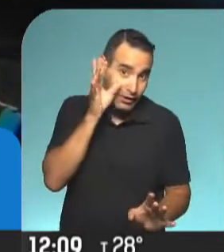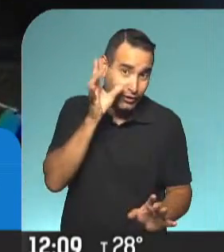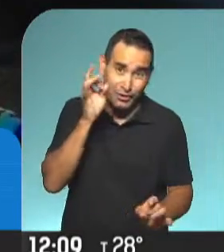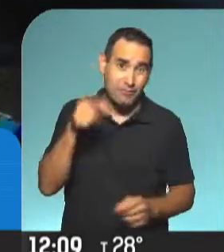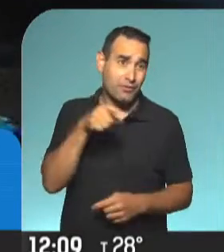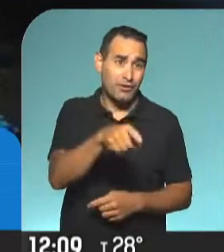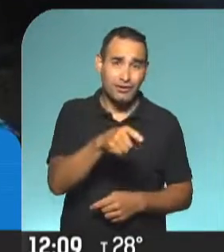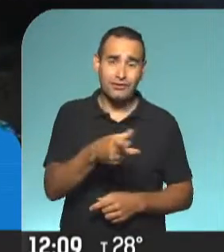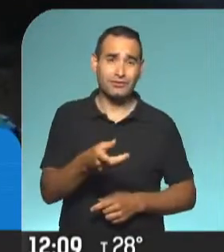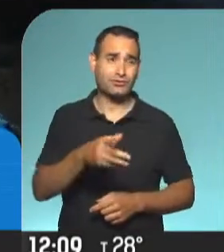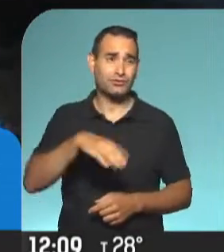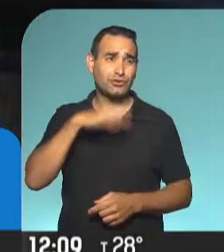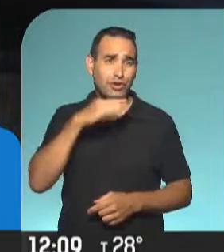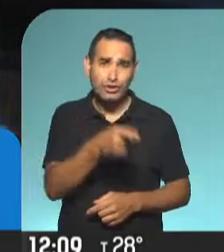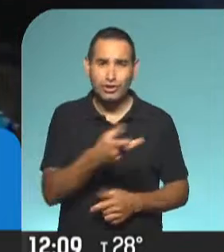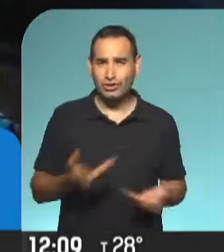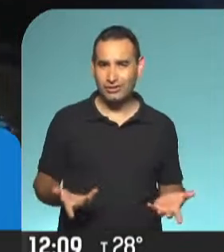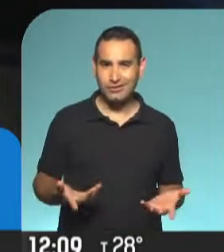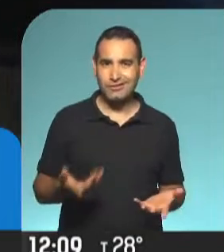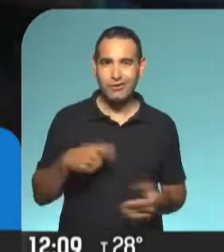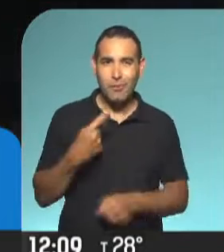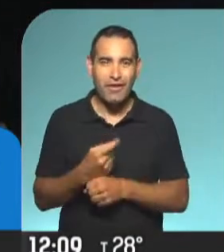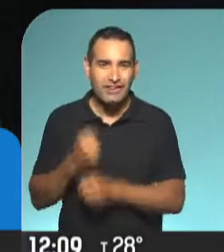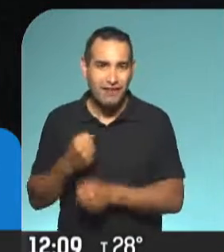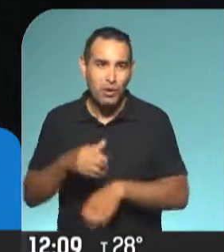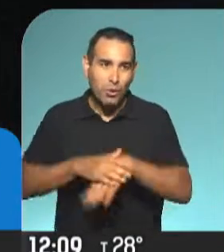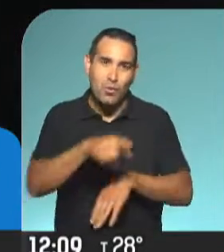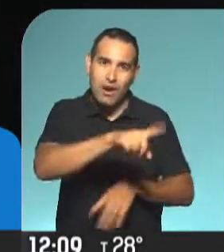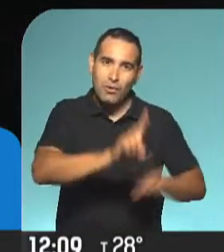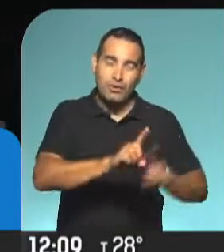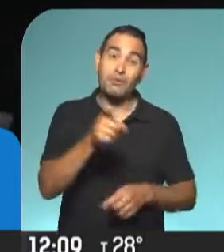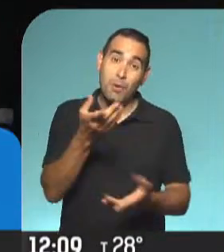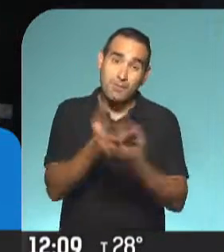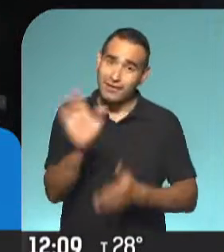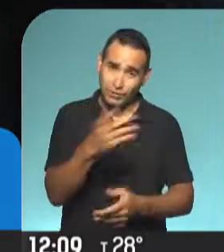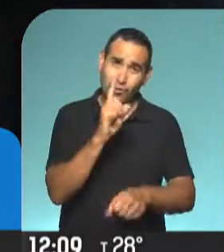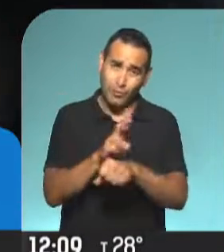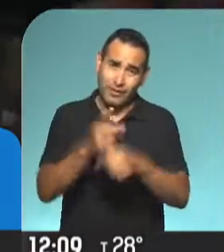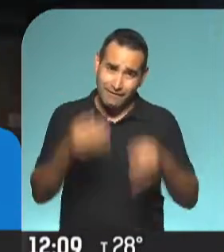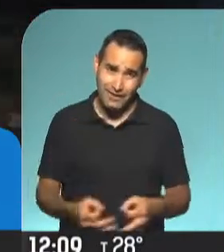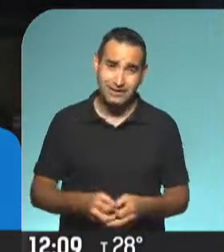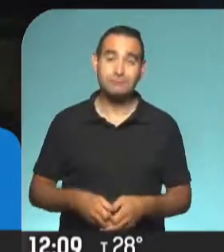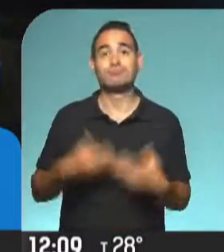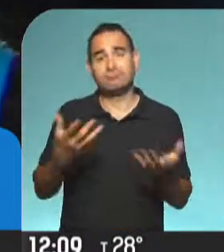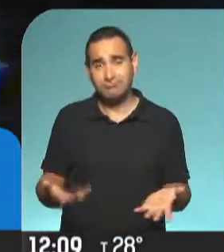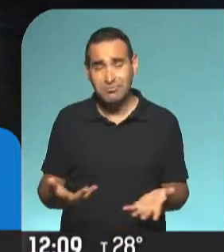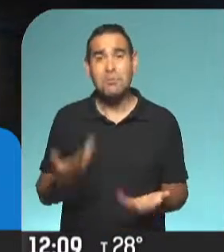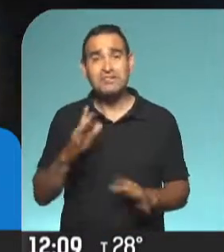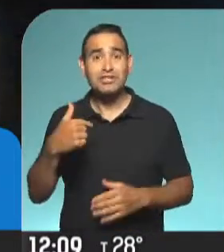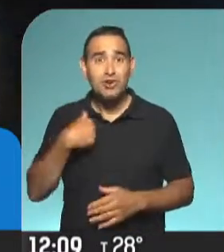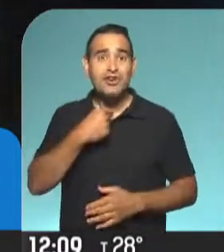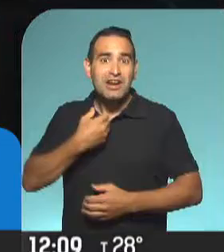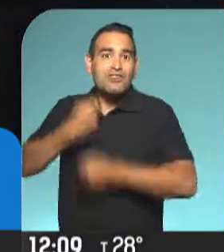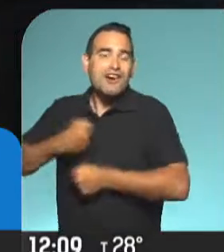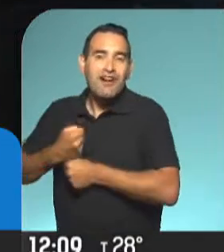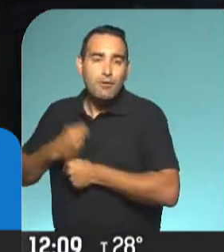por esto inescapado no podemos. Y por ahí vos le pedís a todos que se cuiden con la mayor responsabilidad. Claro, y por ahí uno quiere empezar a trabajar y